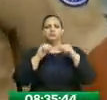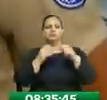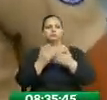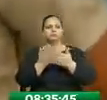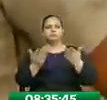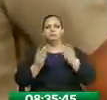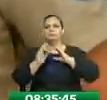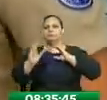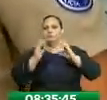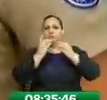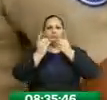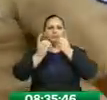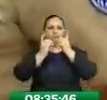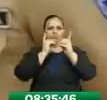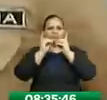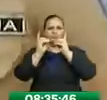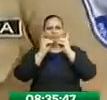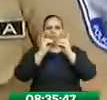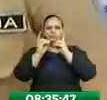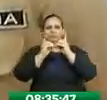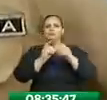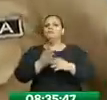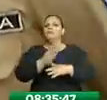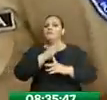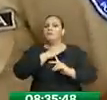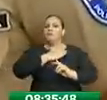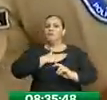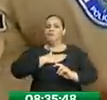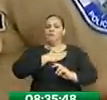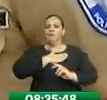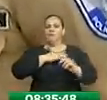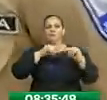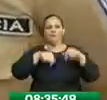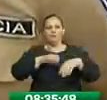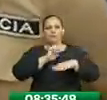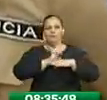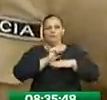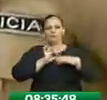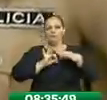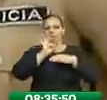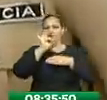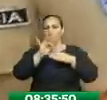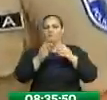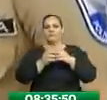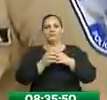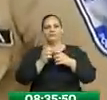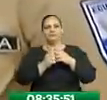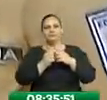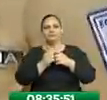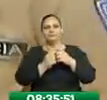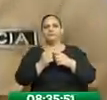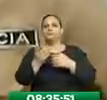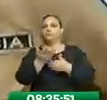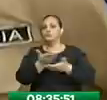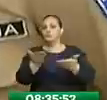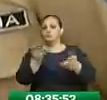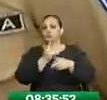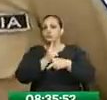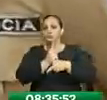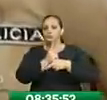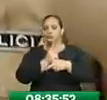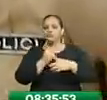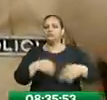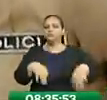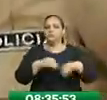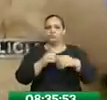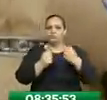constantemente estamos dialogando con ellos para que ellos puedan entender la situación del país y conjunto a ellos, porque es una fuerza conjunta, ciudadanía y Policía Nacional, y